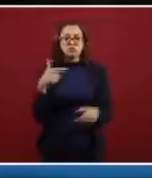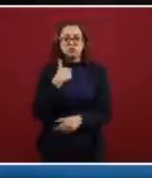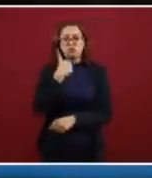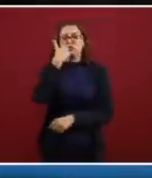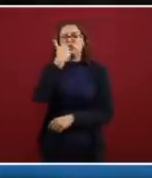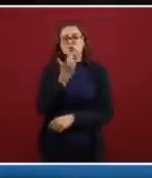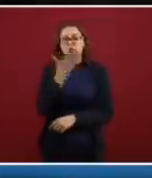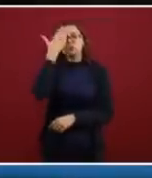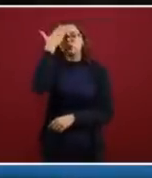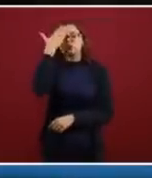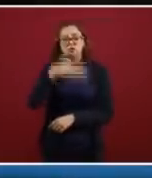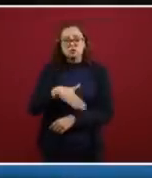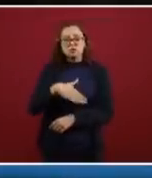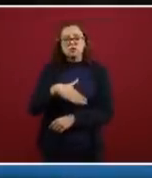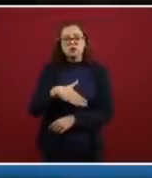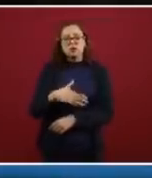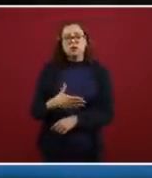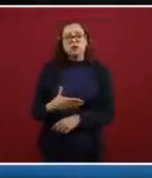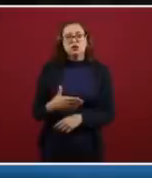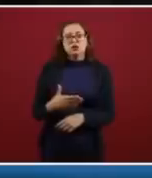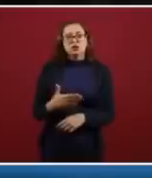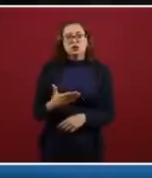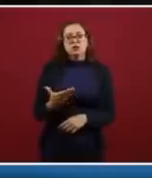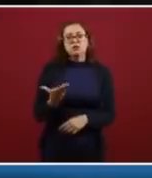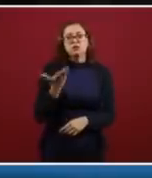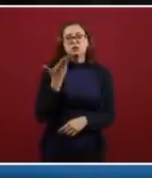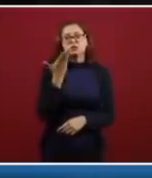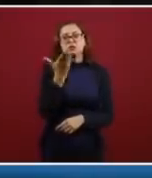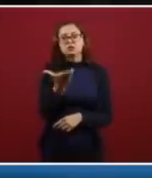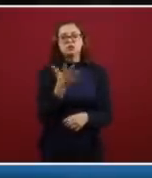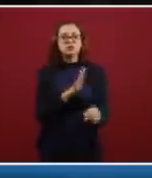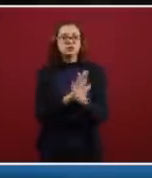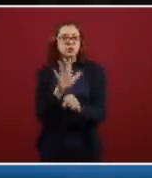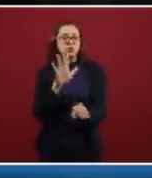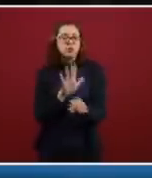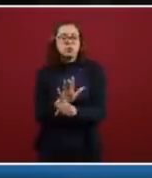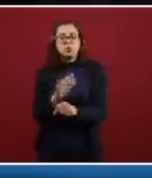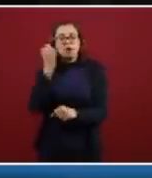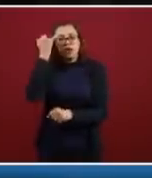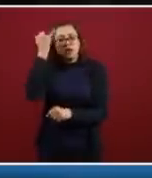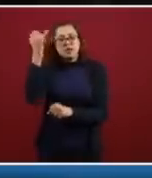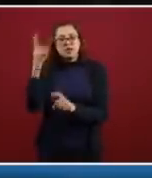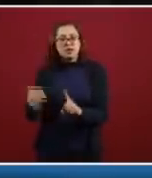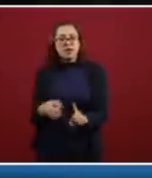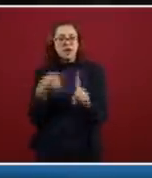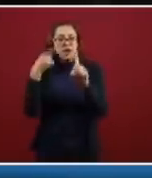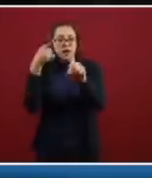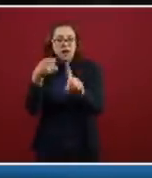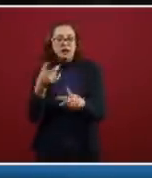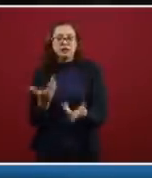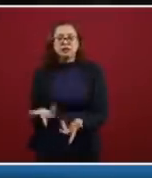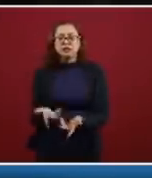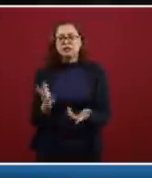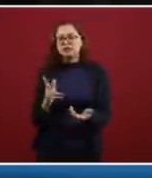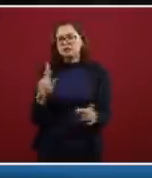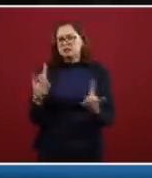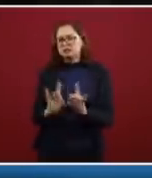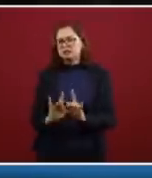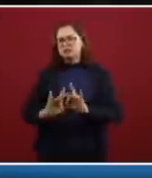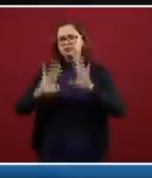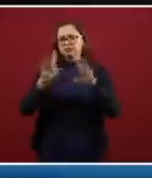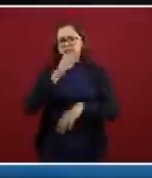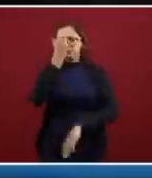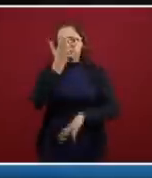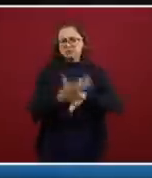qué perspectivas tienen, qué se está haciendo en caso de que no se apruebe el TECMEC